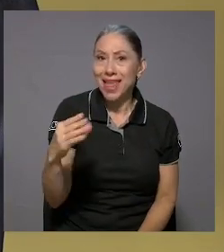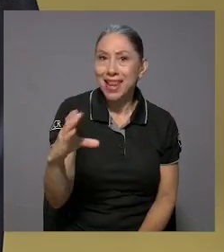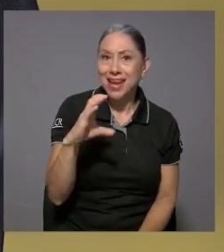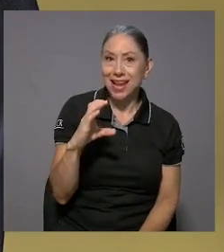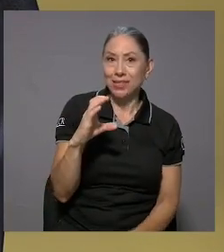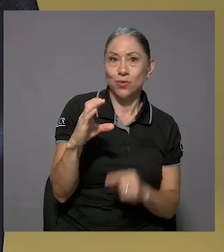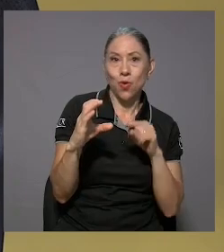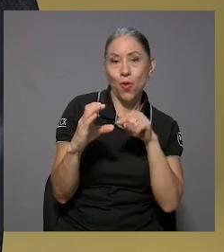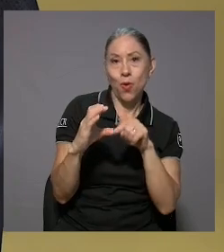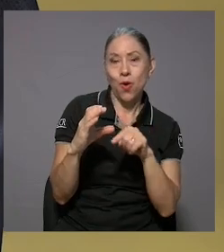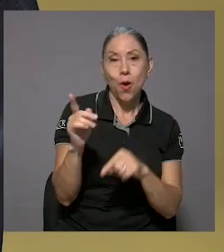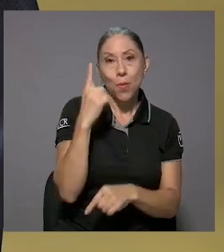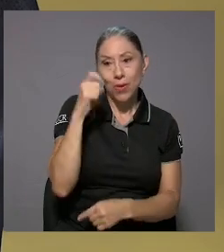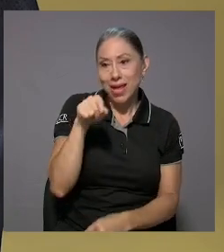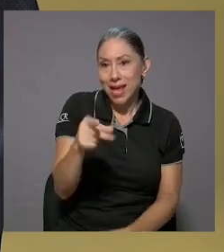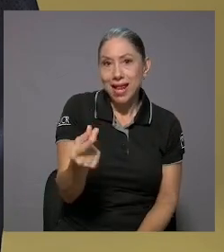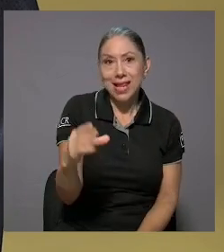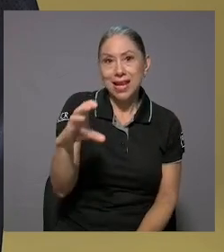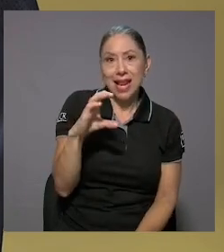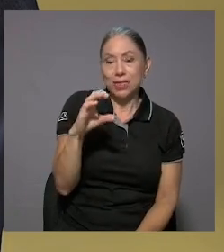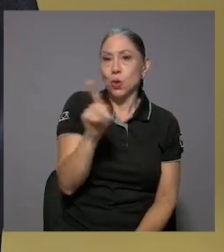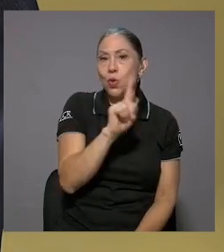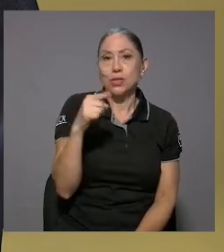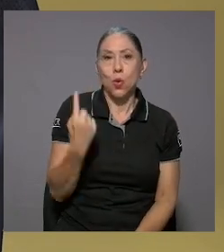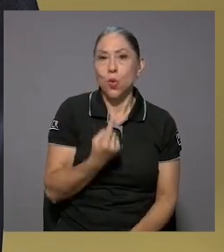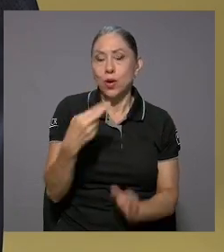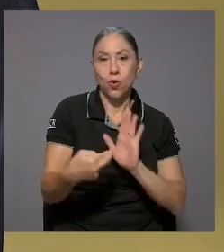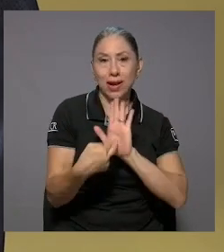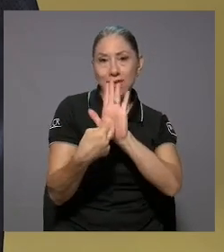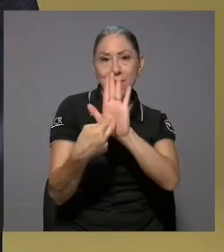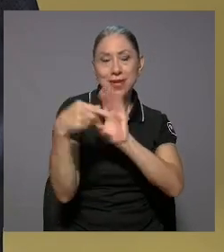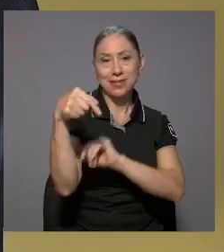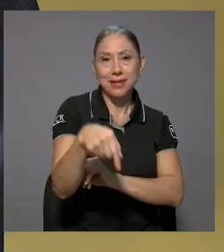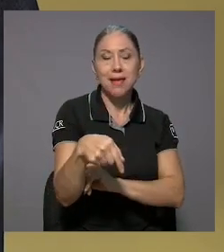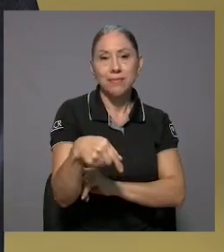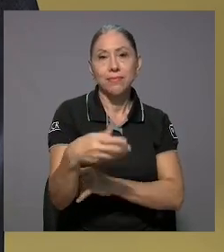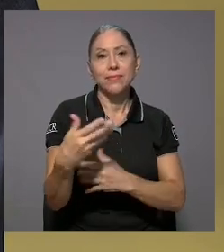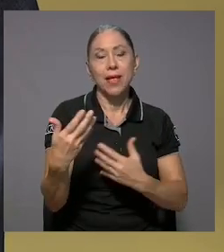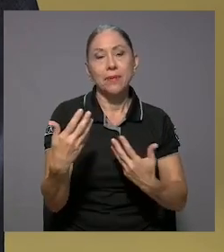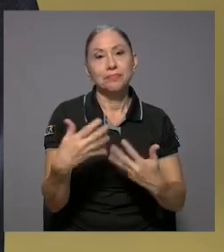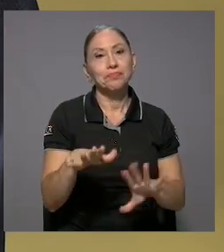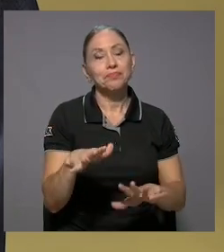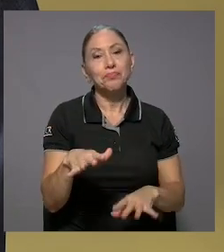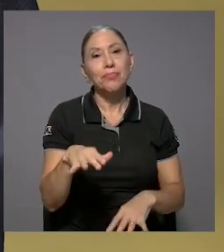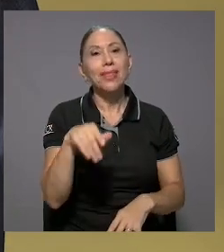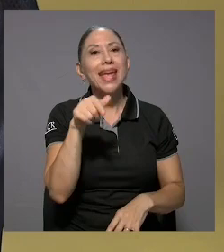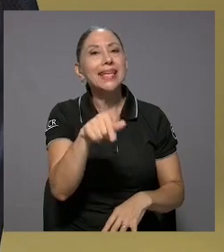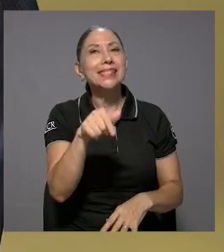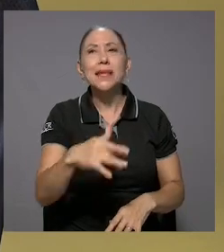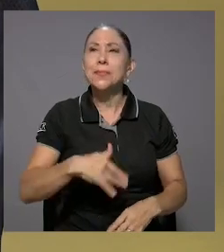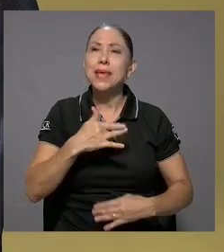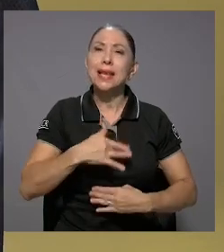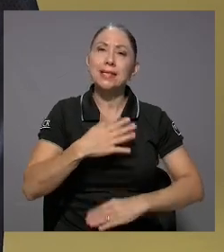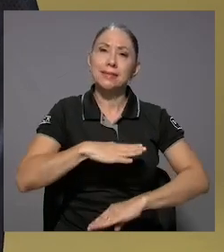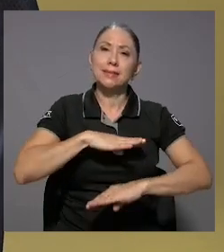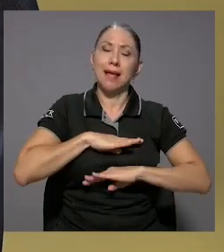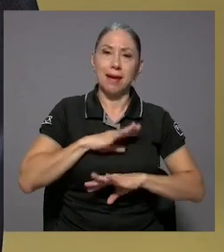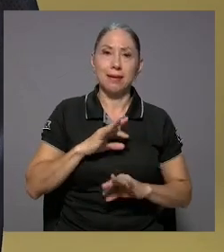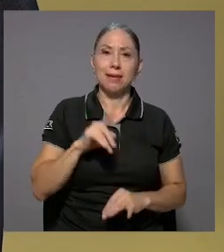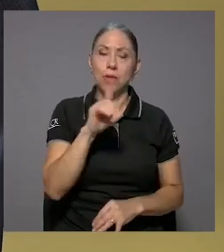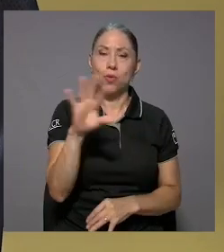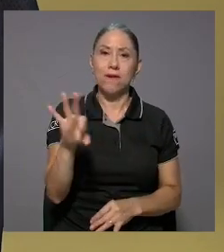sea, tomar en cuenta algo más allá del ingreso, porque el ingreso no es lo único que pues que me representa ese